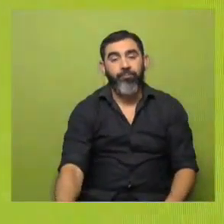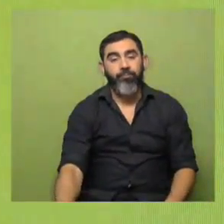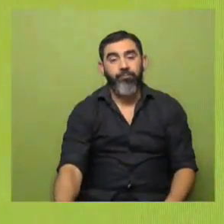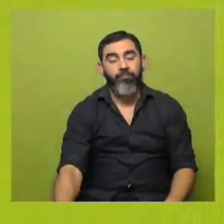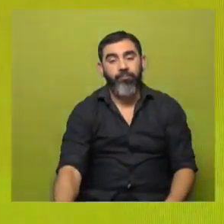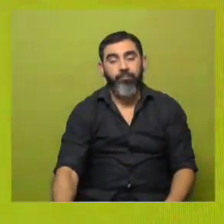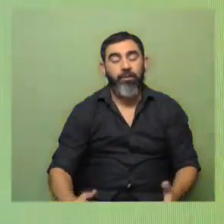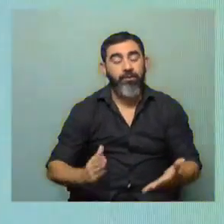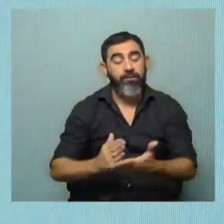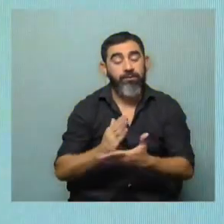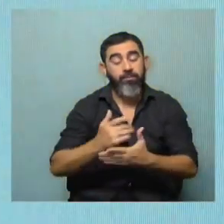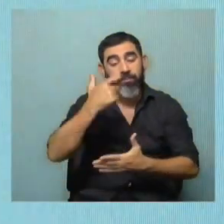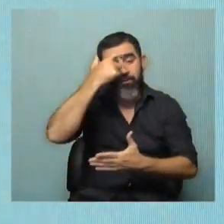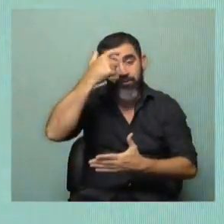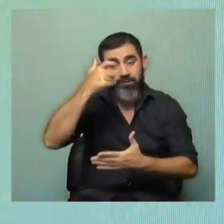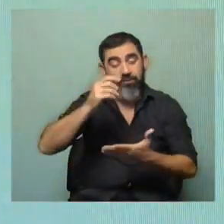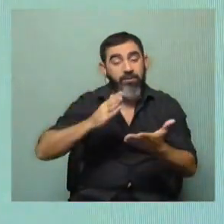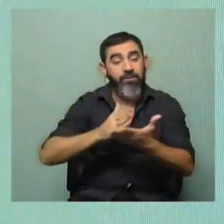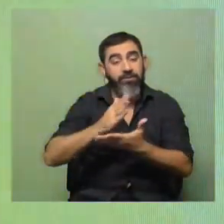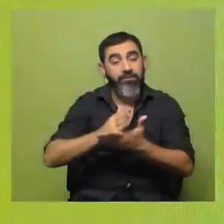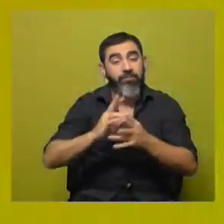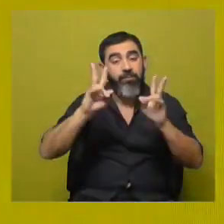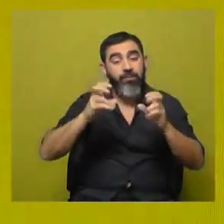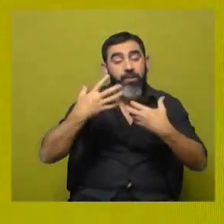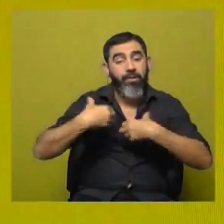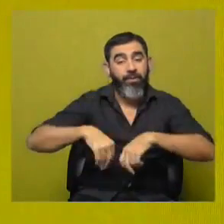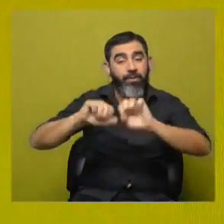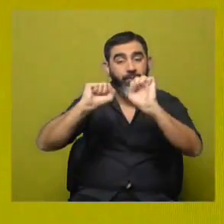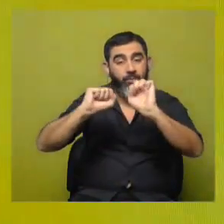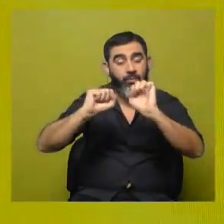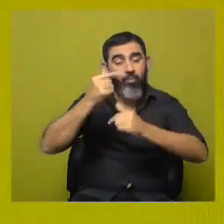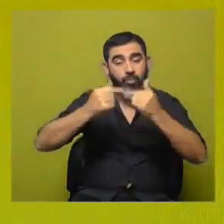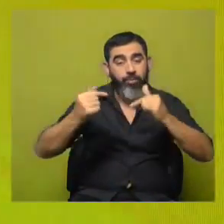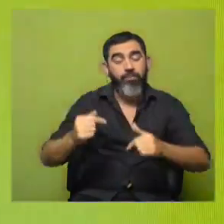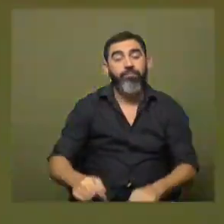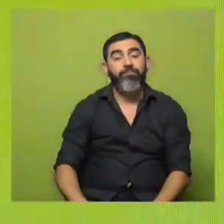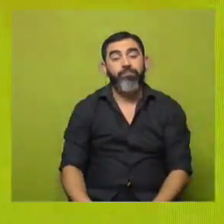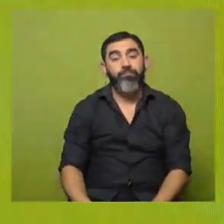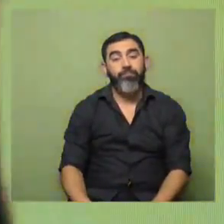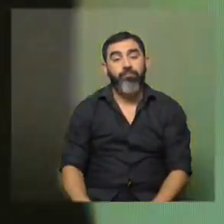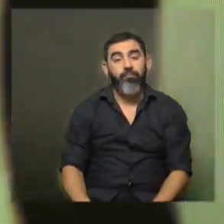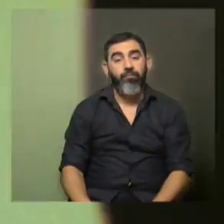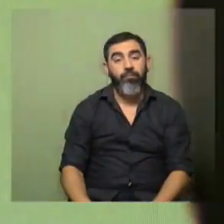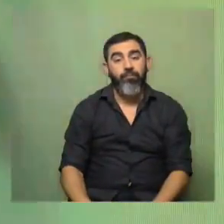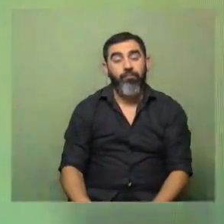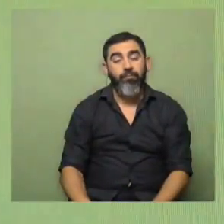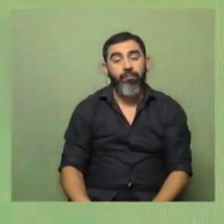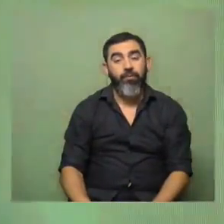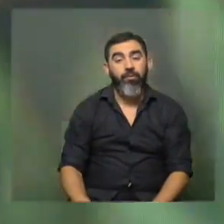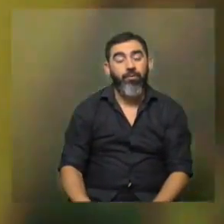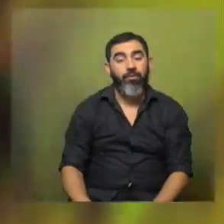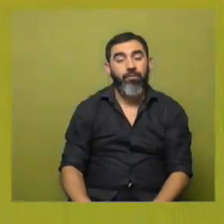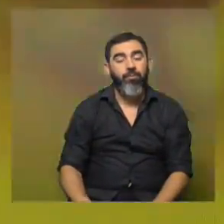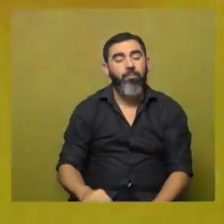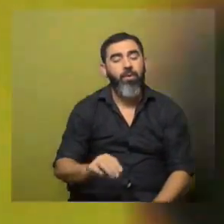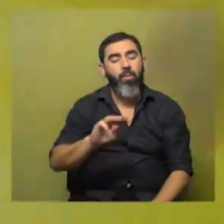estamos en la ciencia y siempre estamos en el ámbito del descubrimiento. Y Wilfredomis oenax, nombre que dice